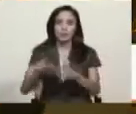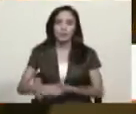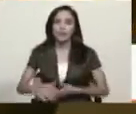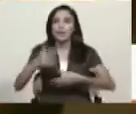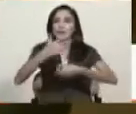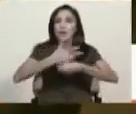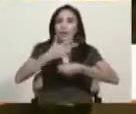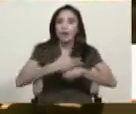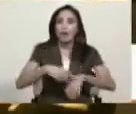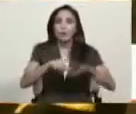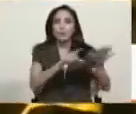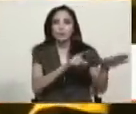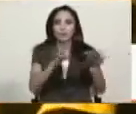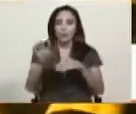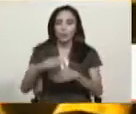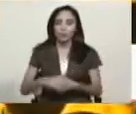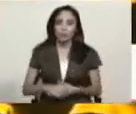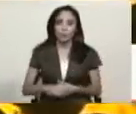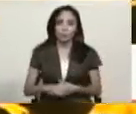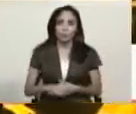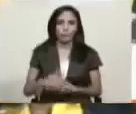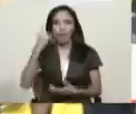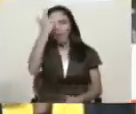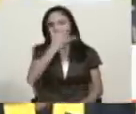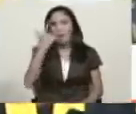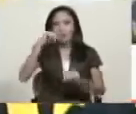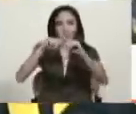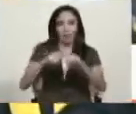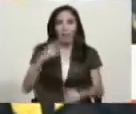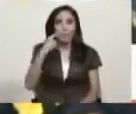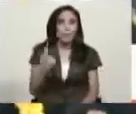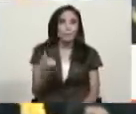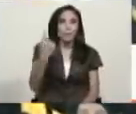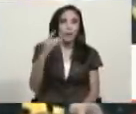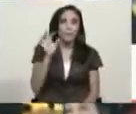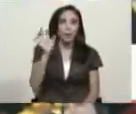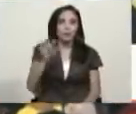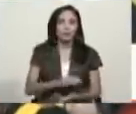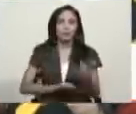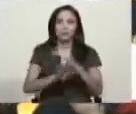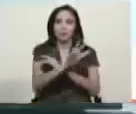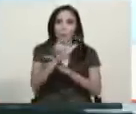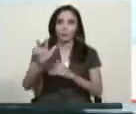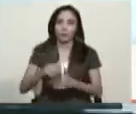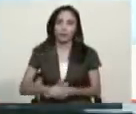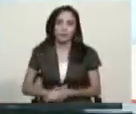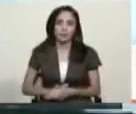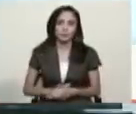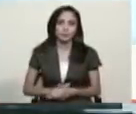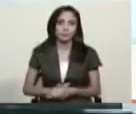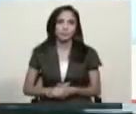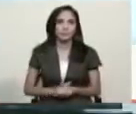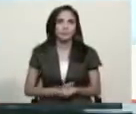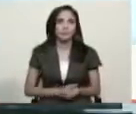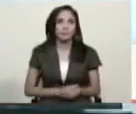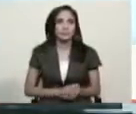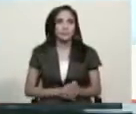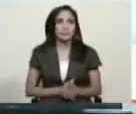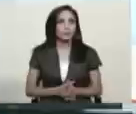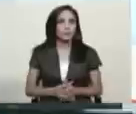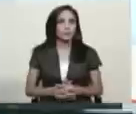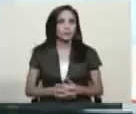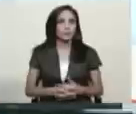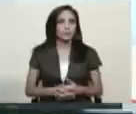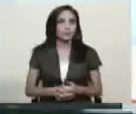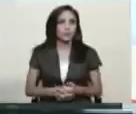Nicaragua, 64. De África, el primer país, Gambia, 53. Ojalá pudiéramos lograr esta cifra de